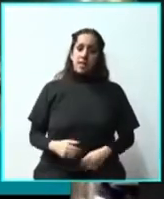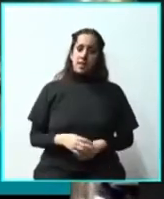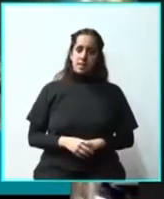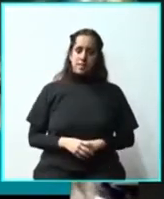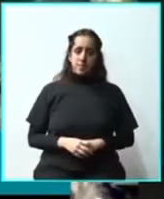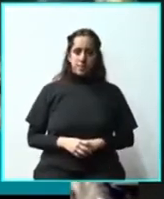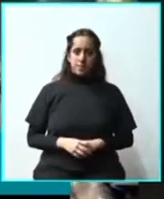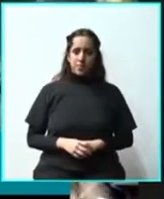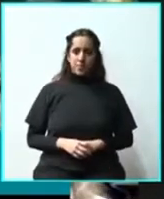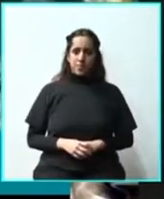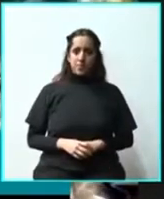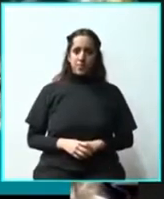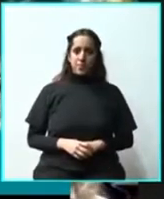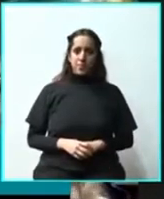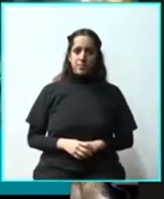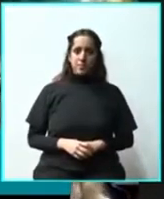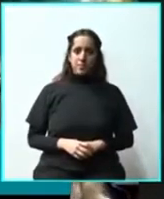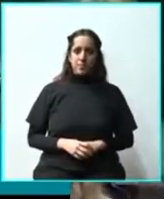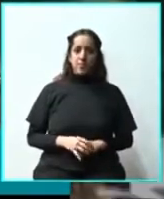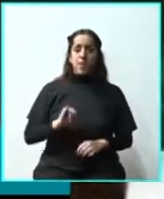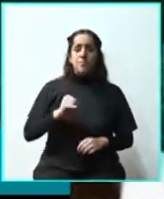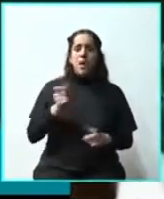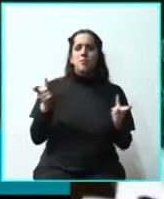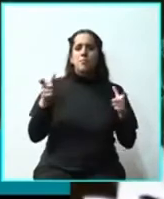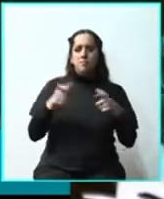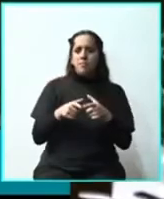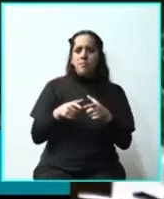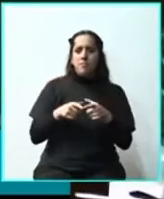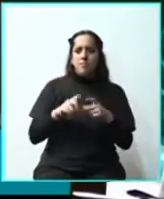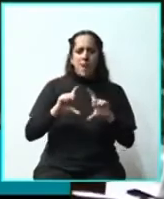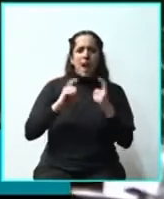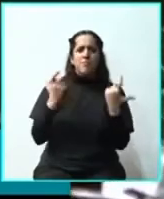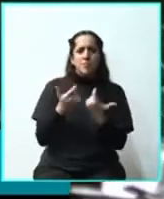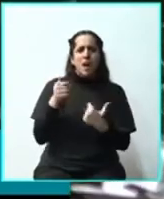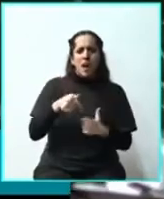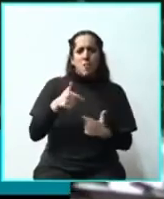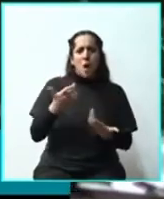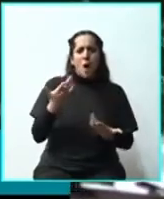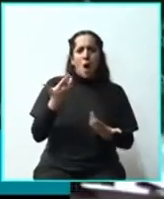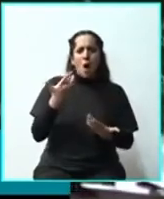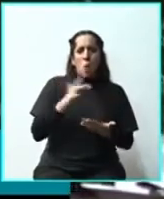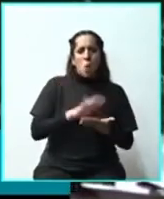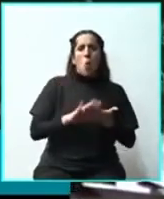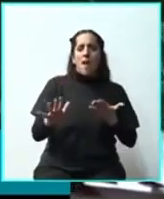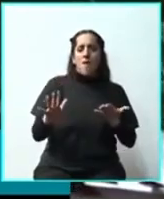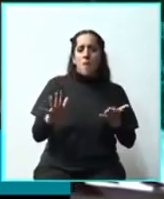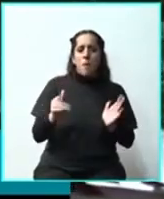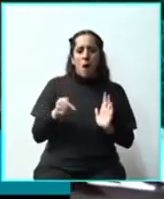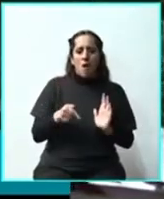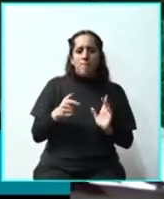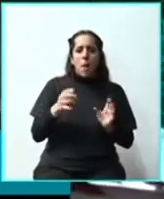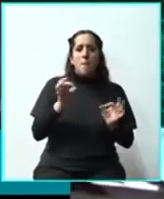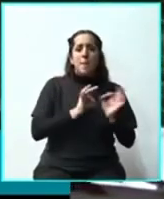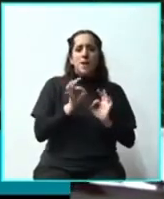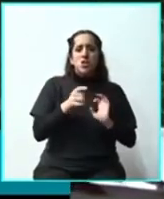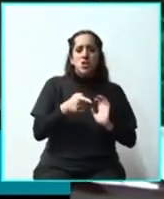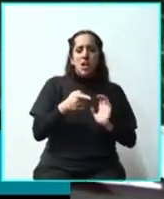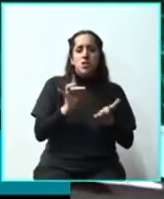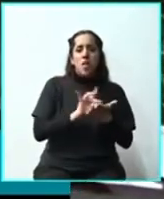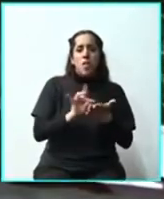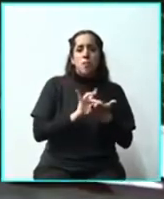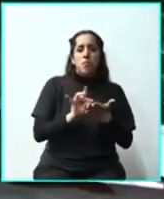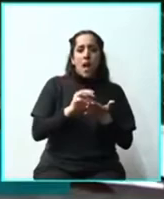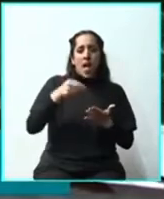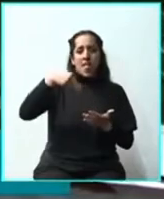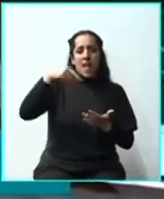Se trae al recinto, en un mecanismo un tanto novedoso, un proyecto de la diputada Neira,